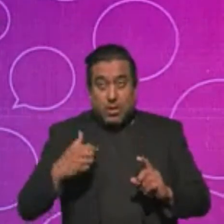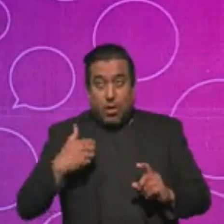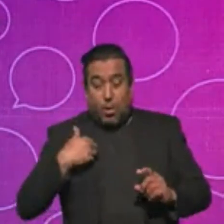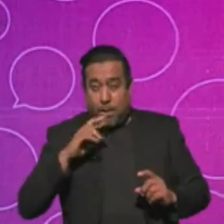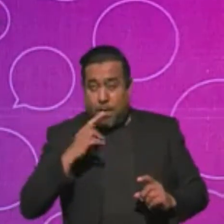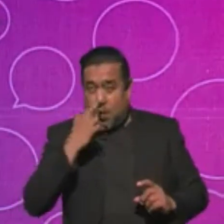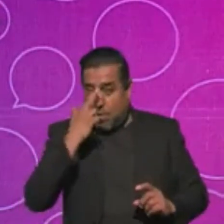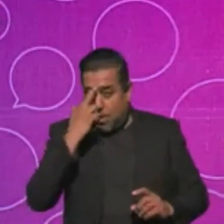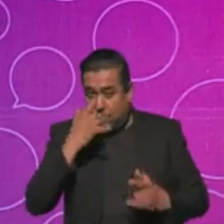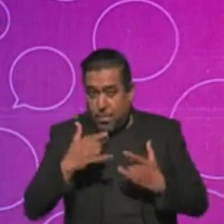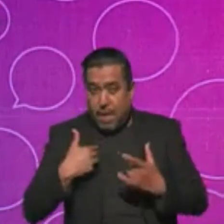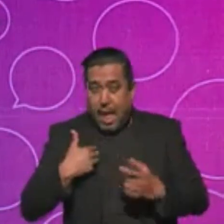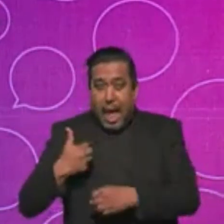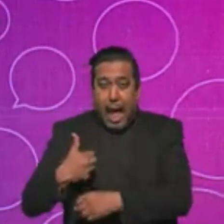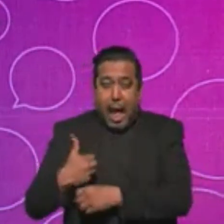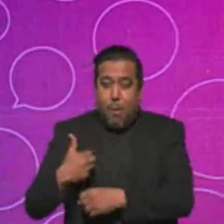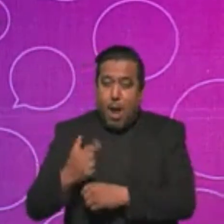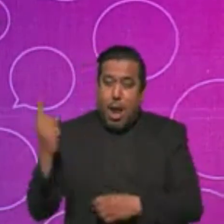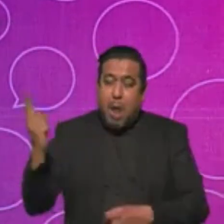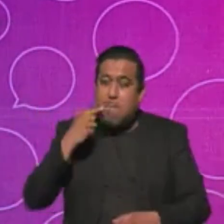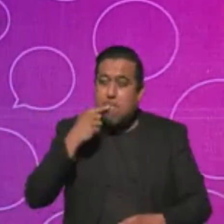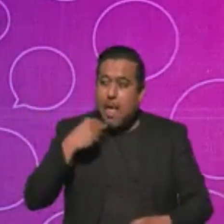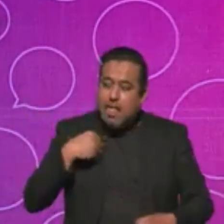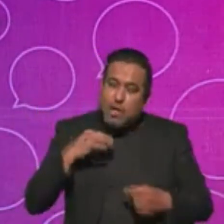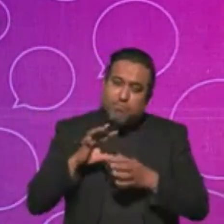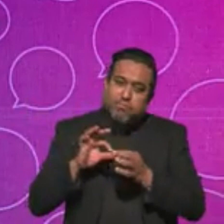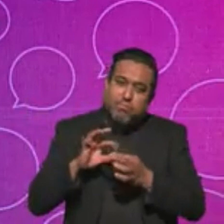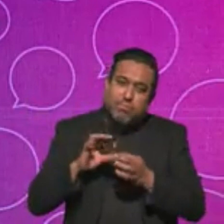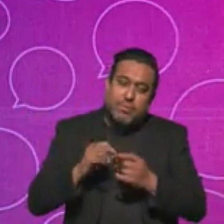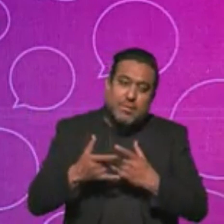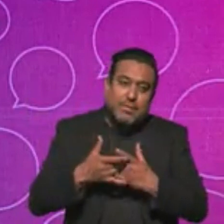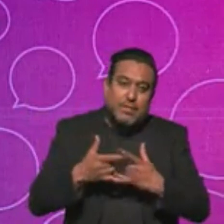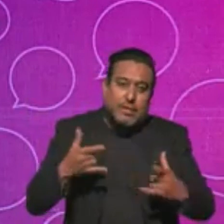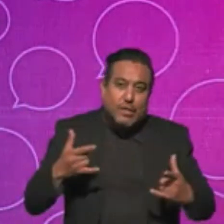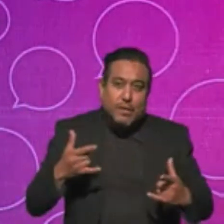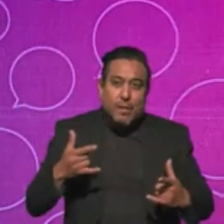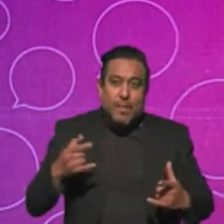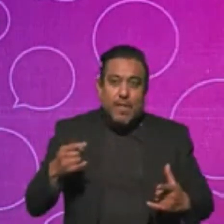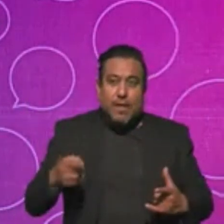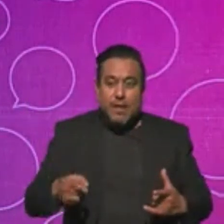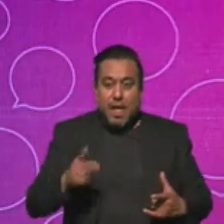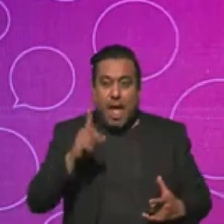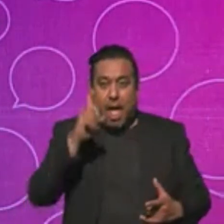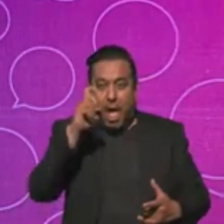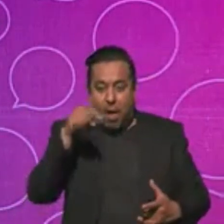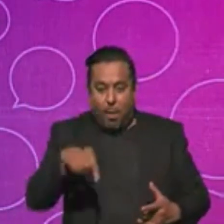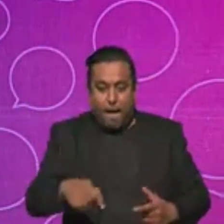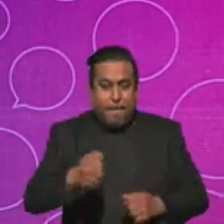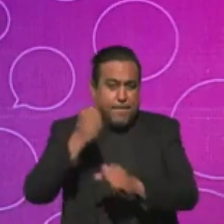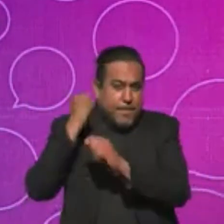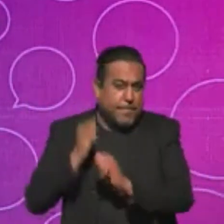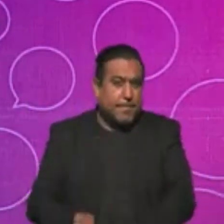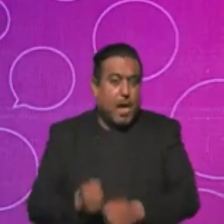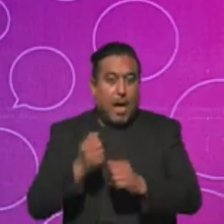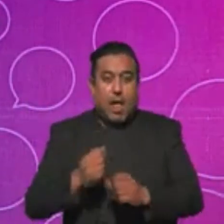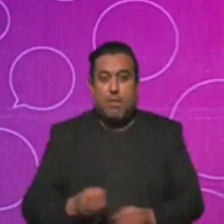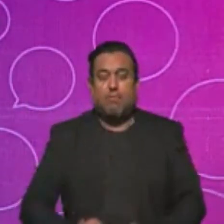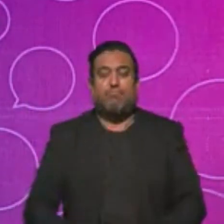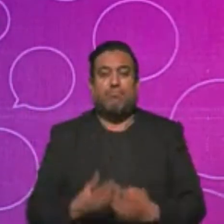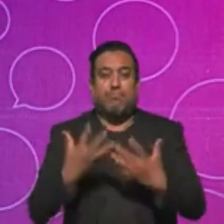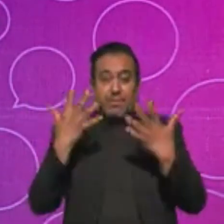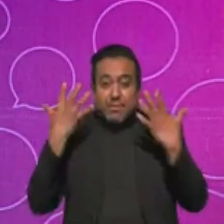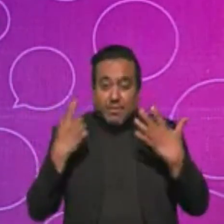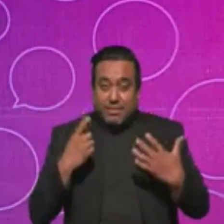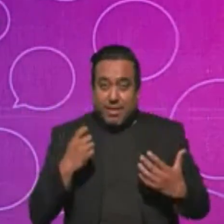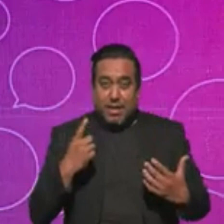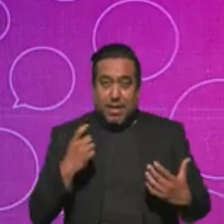historias de mi mis abuelos eh diciéndome que le daban un palazo a la Tierra y brotaba el chorro del agua para que se den una